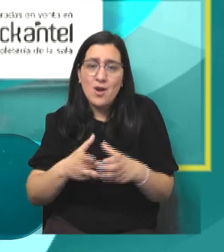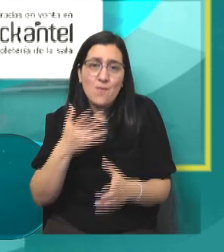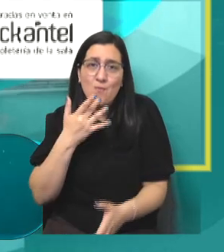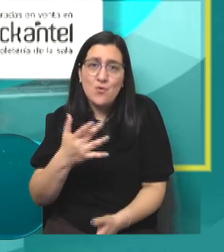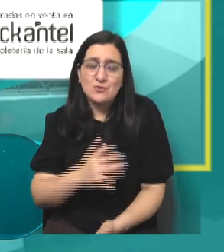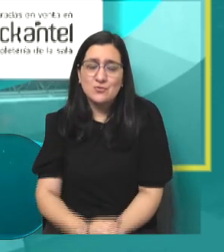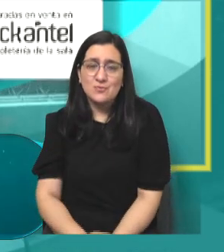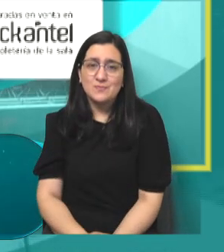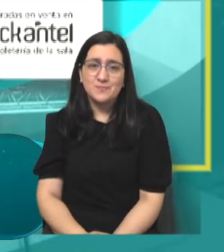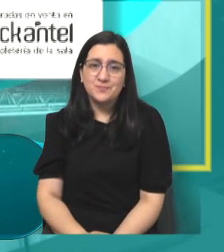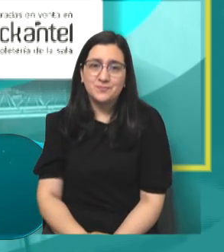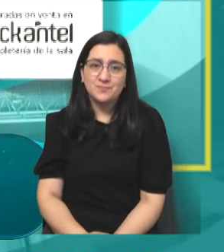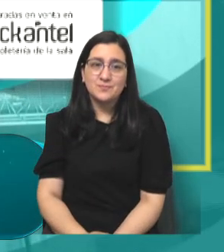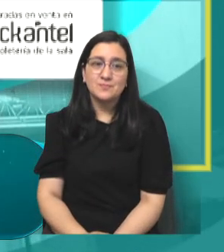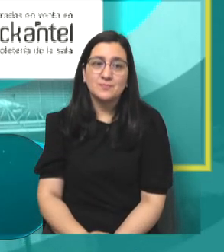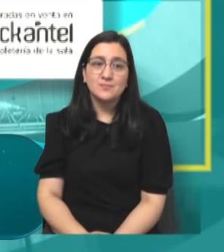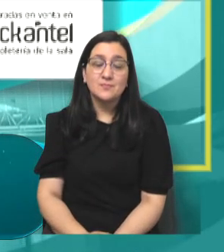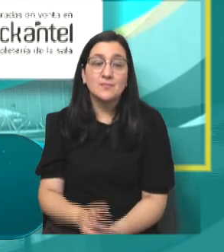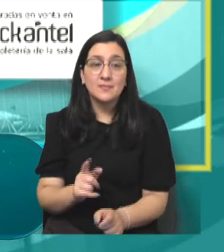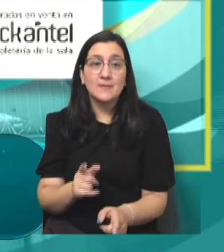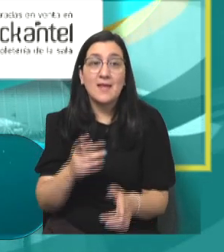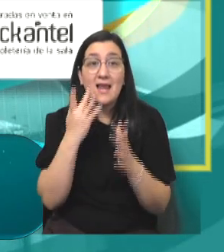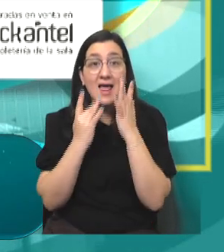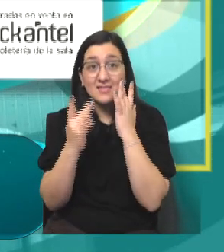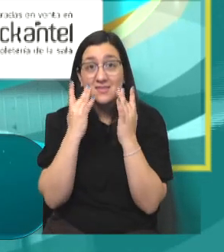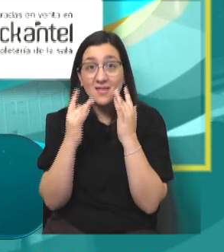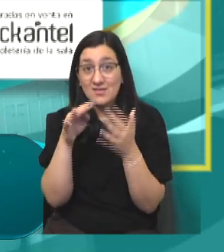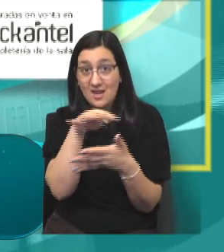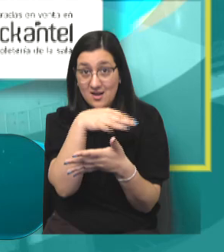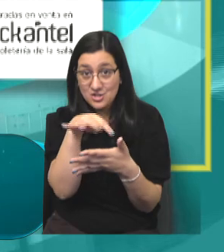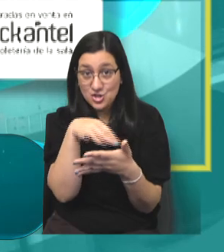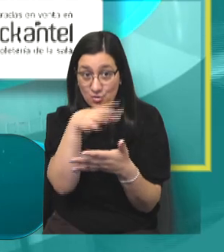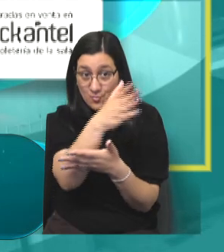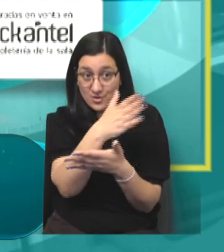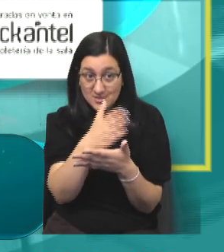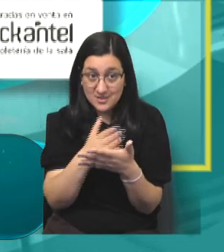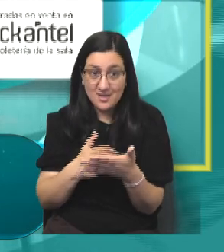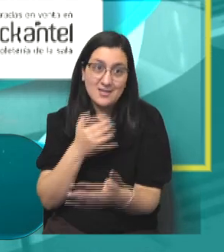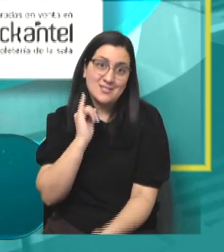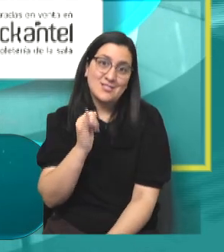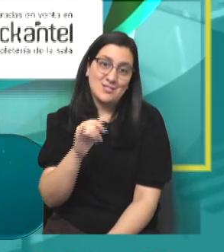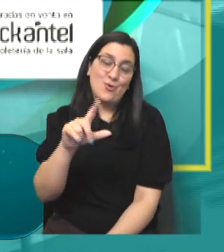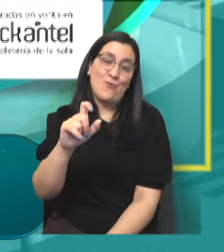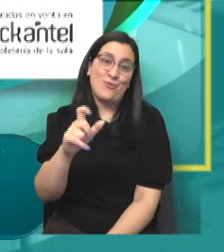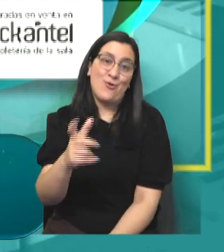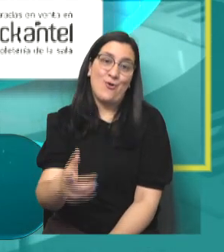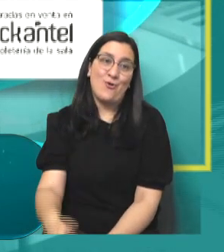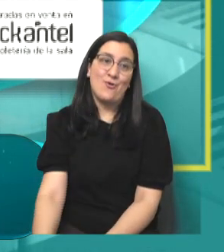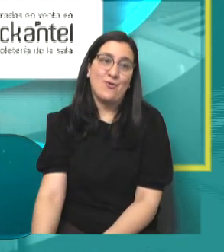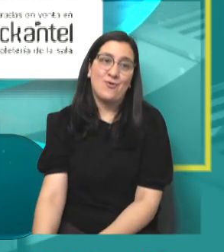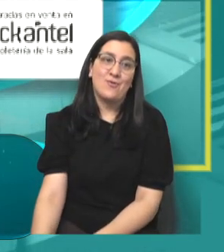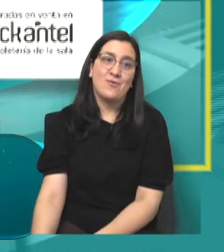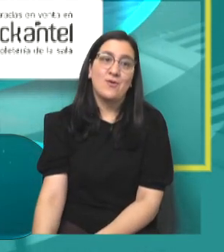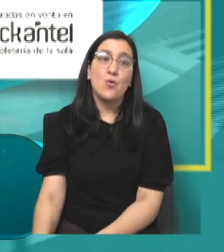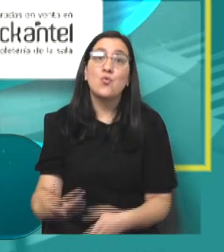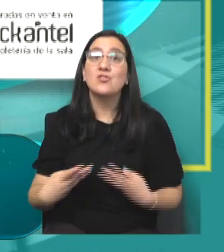en ese sentido. Pero también va a estar el artista leyendo. Por supuesto, ¿no? Bueno, obviamente, ¿no? Sí, claro. Porque Fabián. Uno tiene